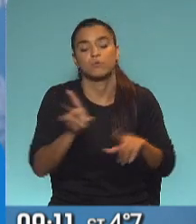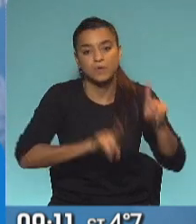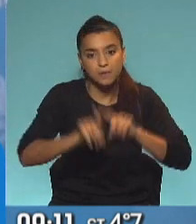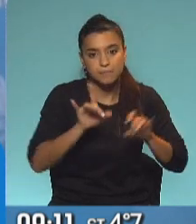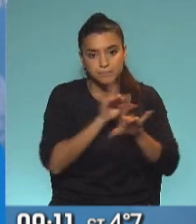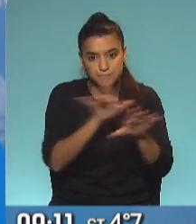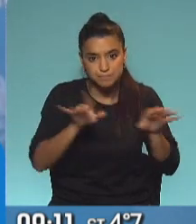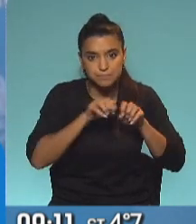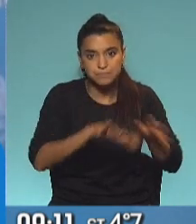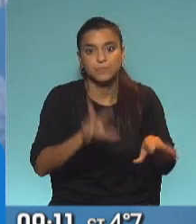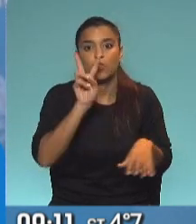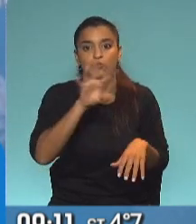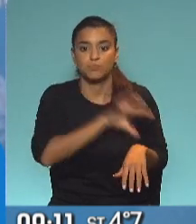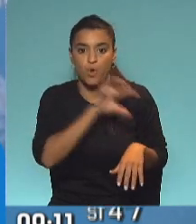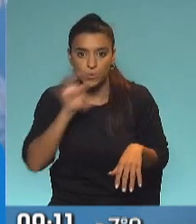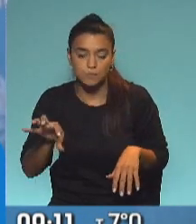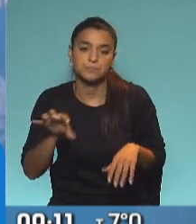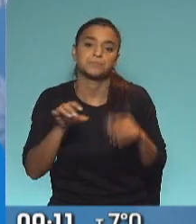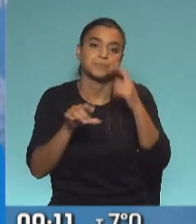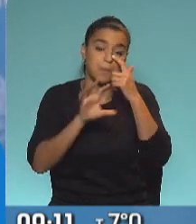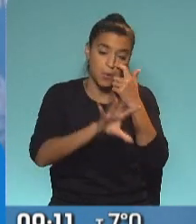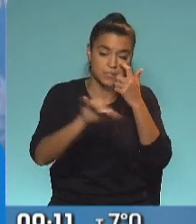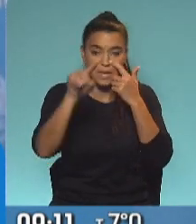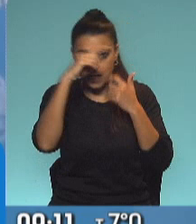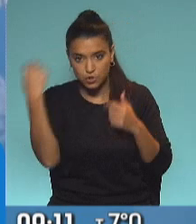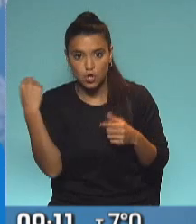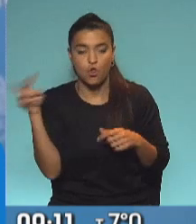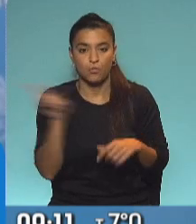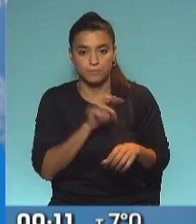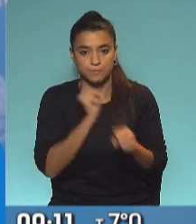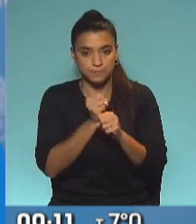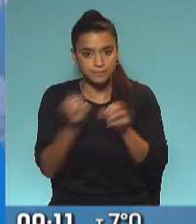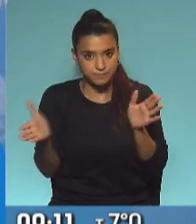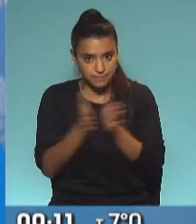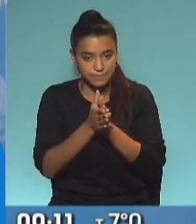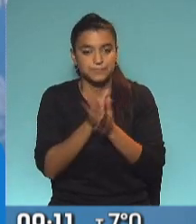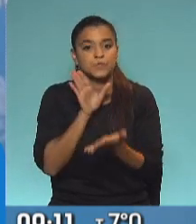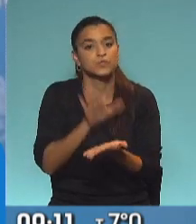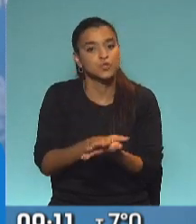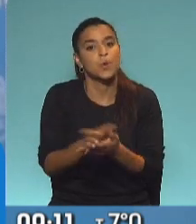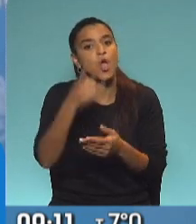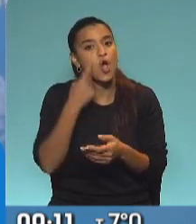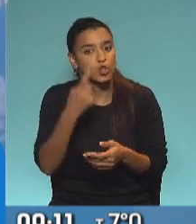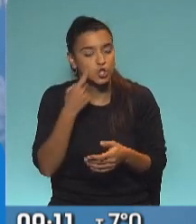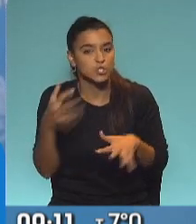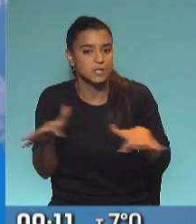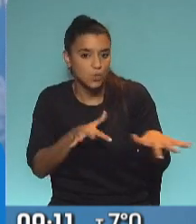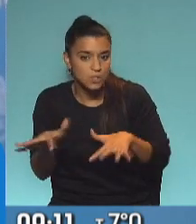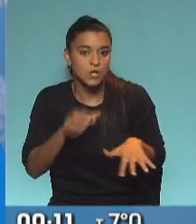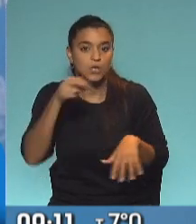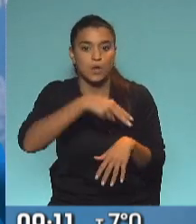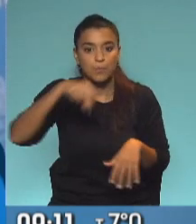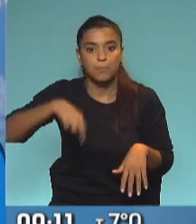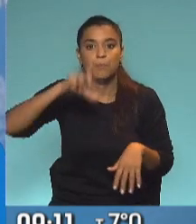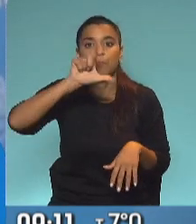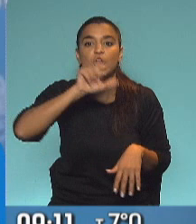de epidemiología, las dos provincias, la provincia y Nación, en relación al control de esta situación en Neuquén,